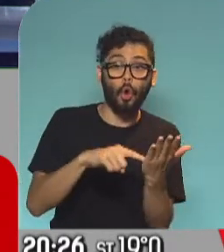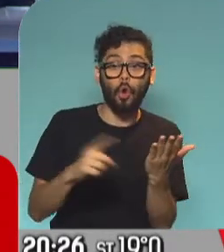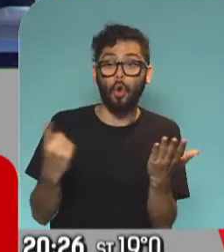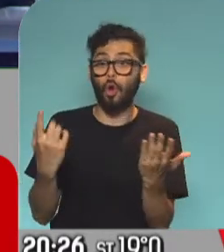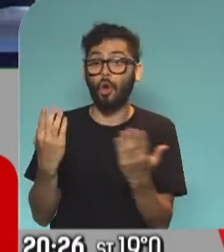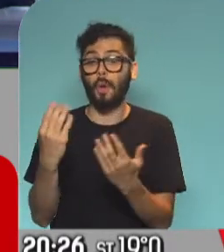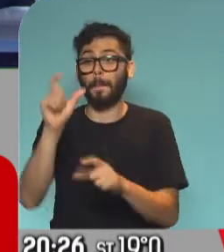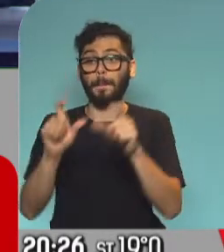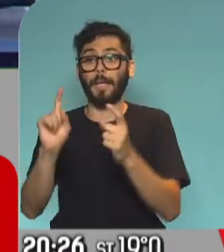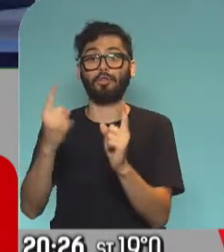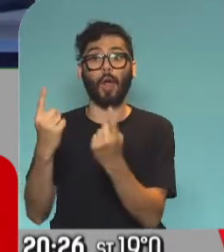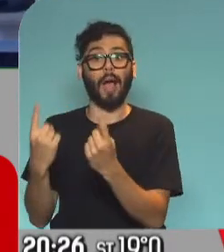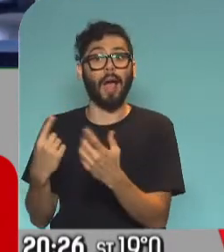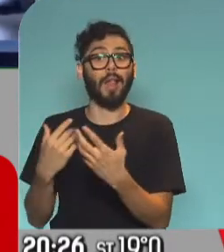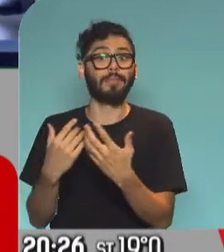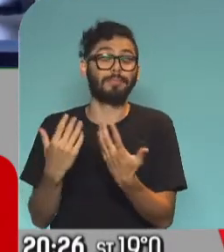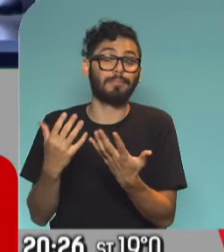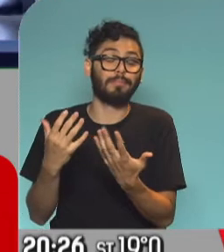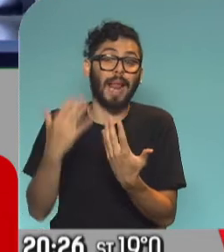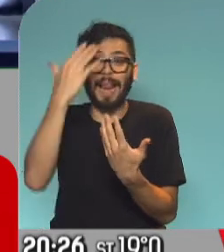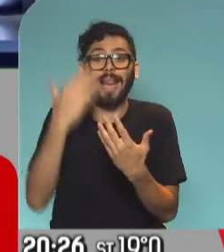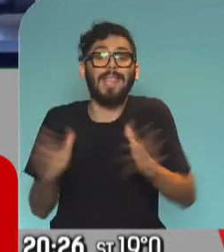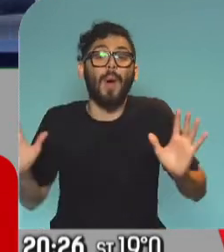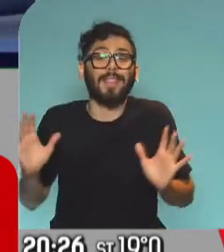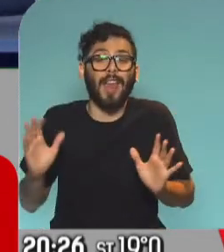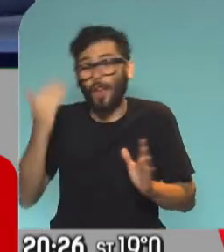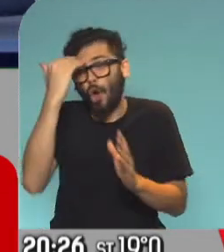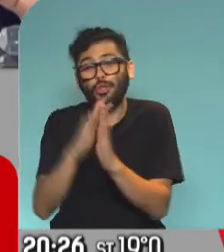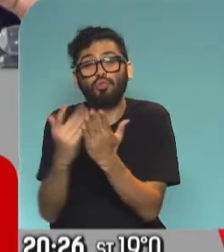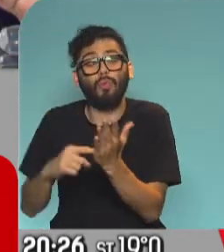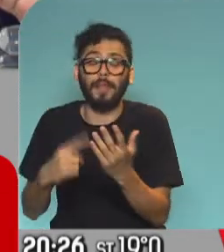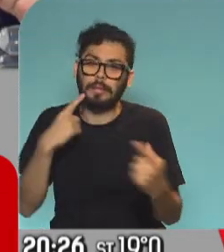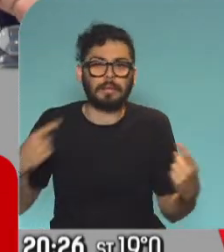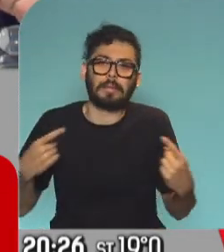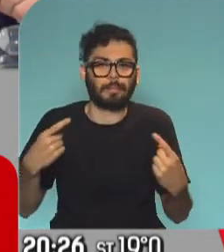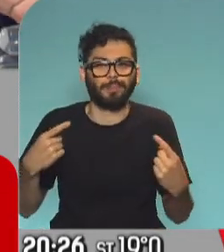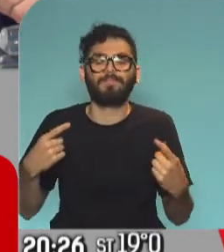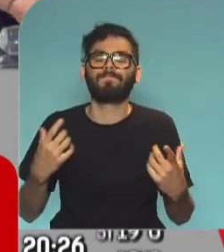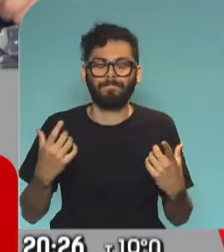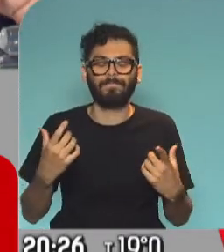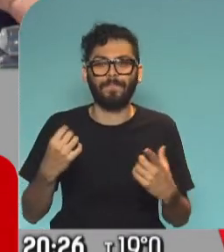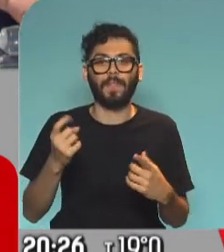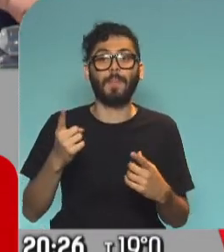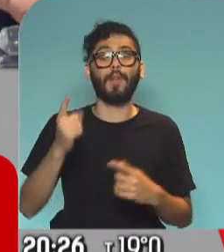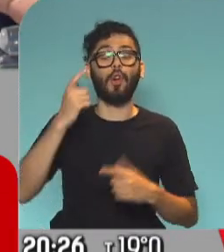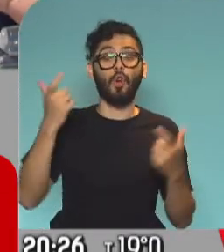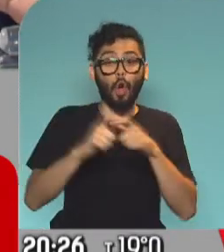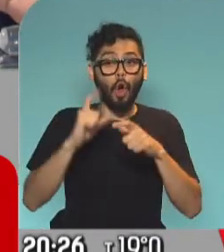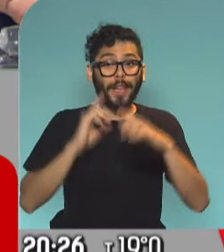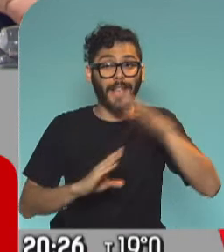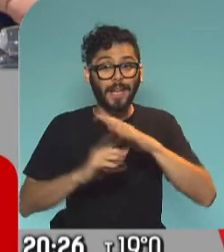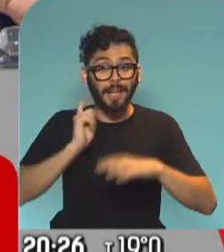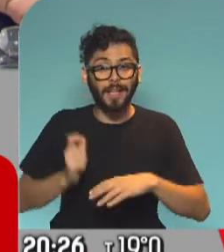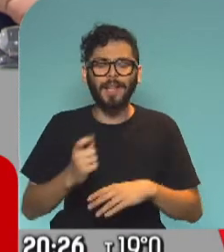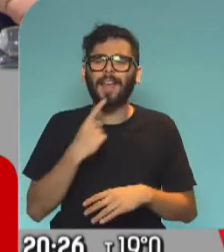libertades individuales de la Constitución, que básicamente de eso se ampara la Corte Suprema. Y hay otro factor importante, que es que la Corte, previo a resolver lo que resolvió hoy,